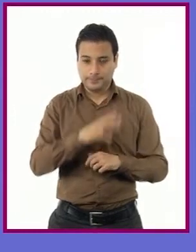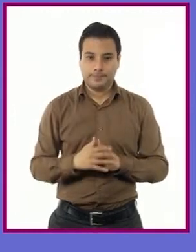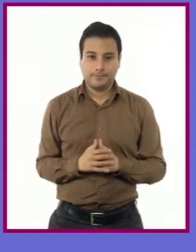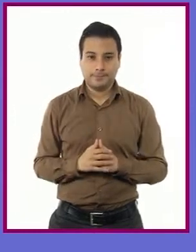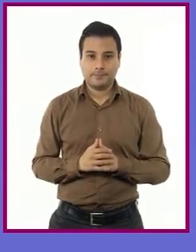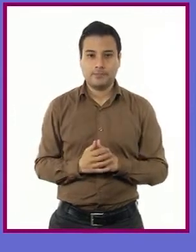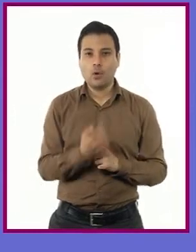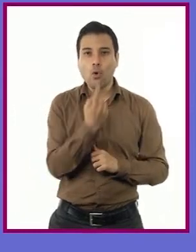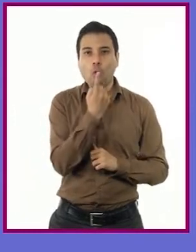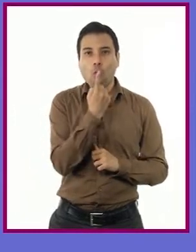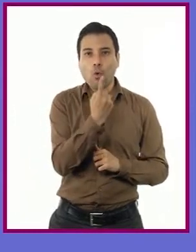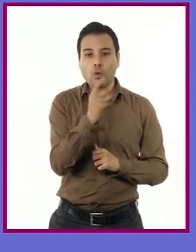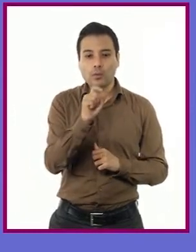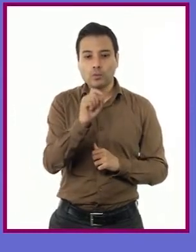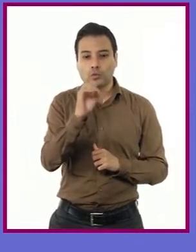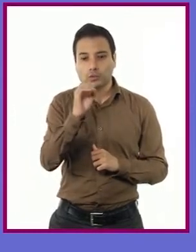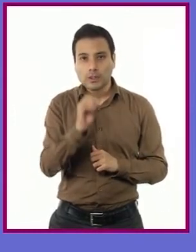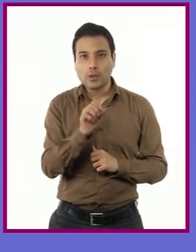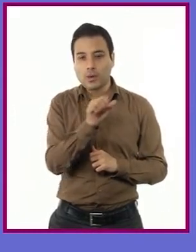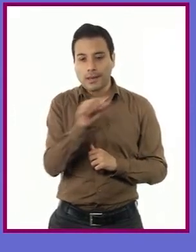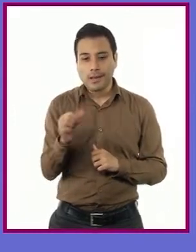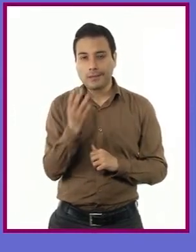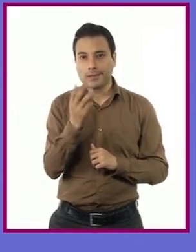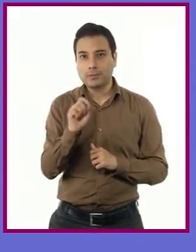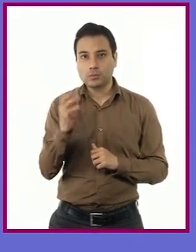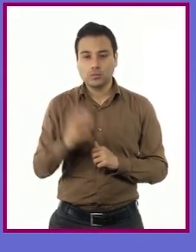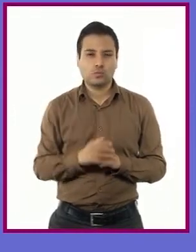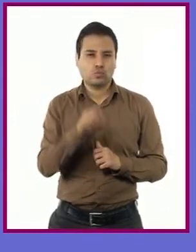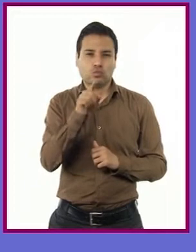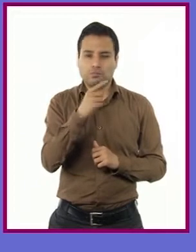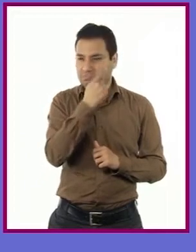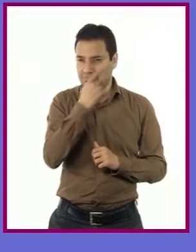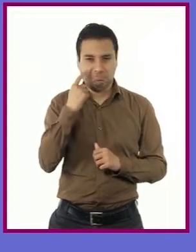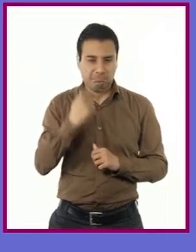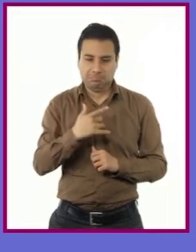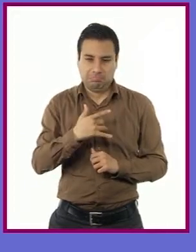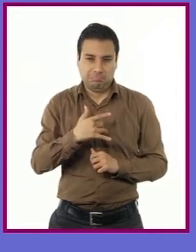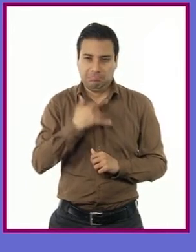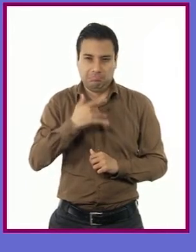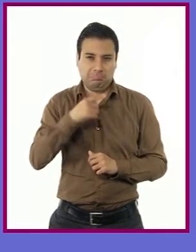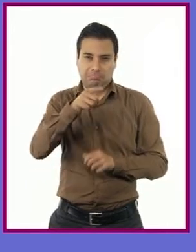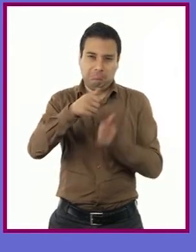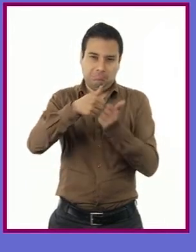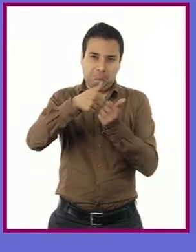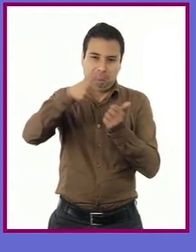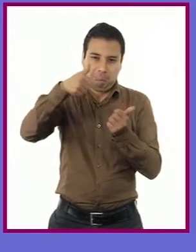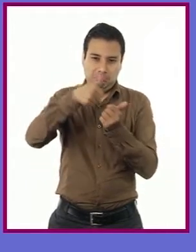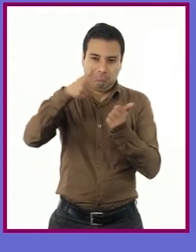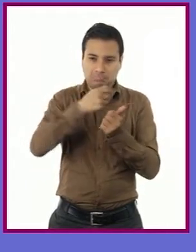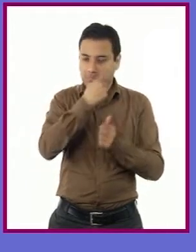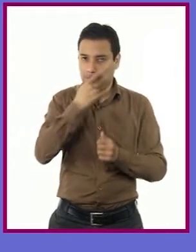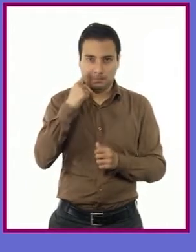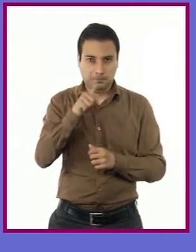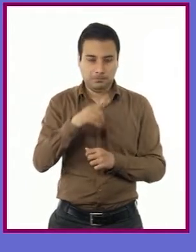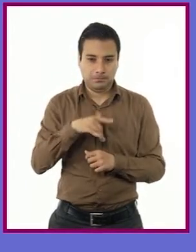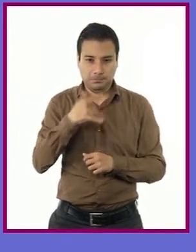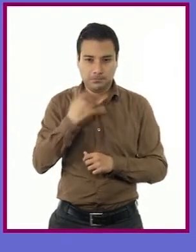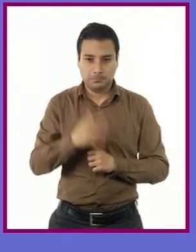desde 1.0 hasta 3.0. Agrega o quita espacio entre párrafos. Se